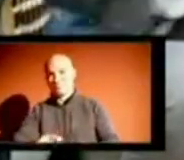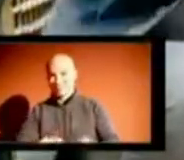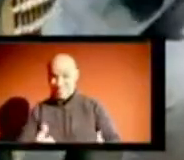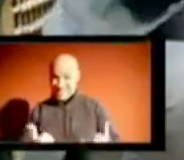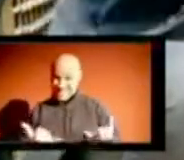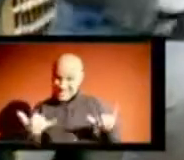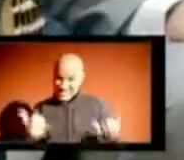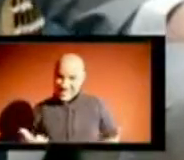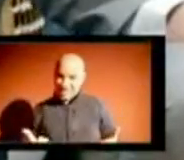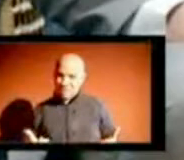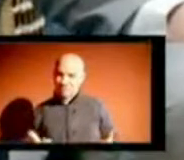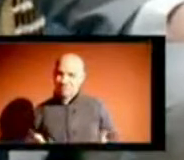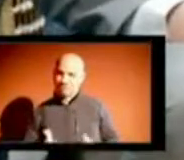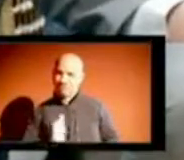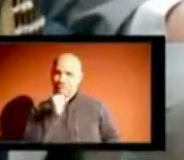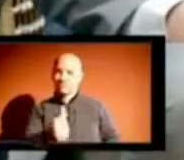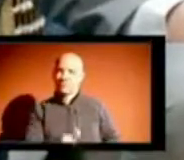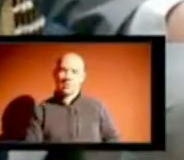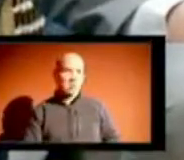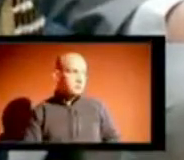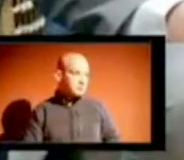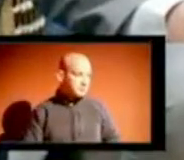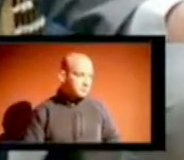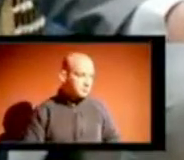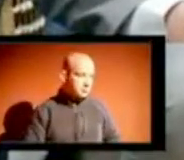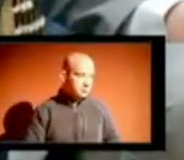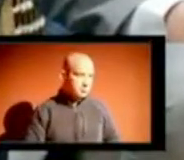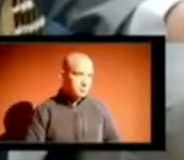futuro inmediato. Yo creo que no lo dijo todo.